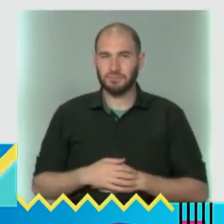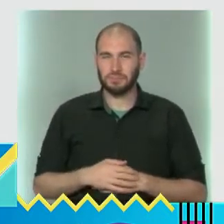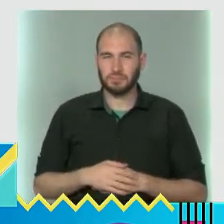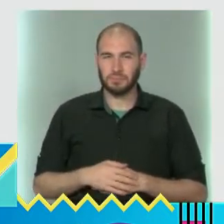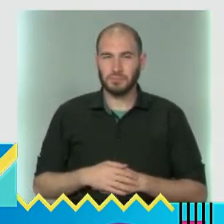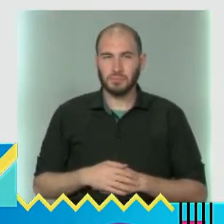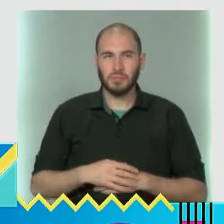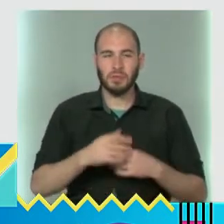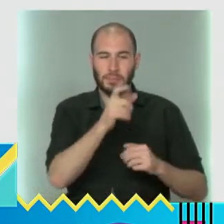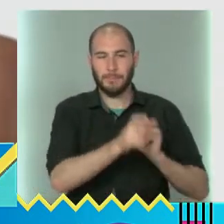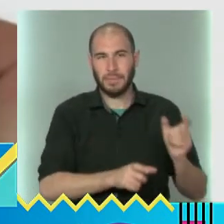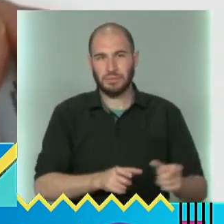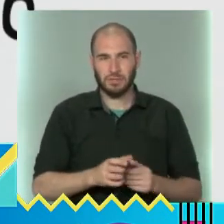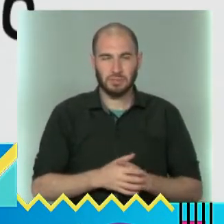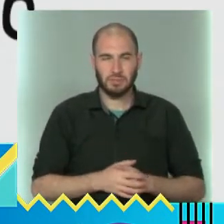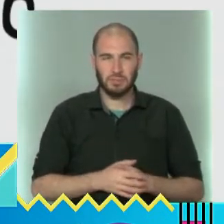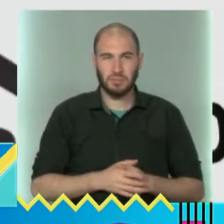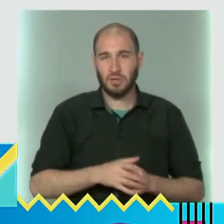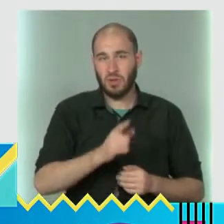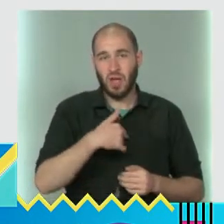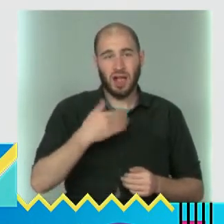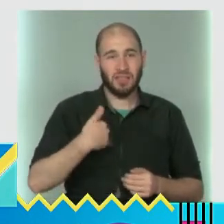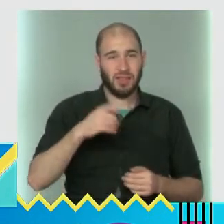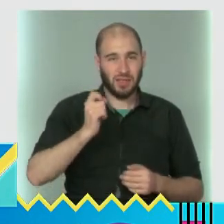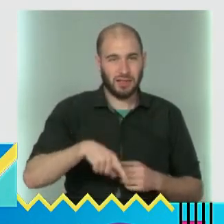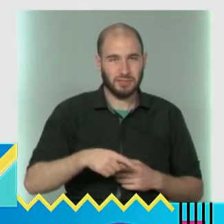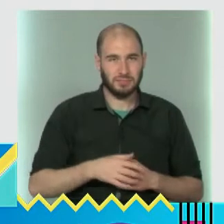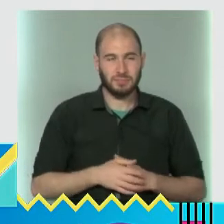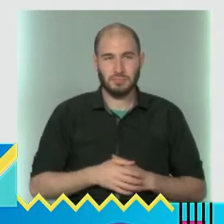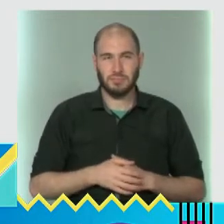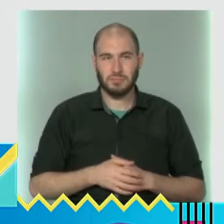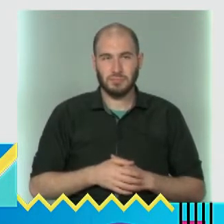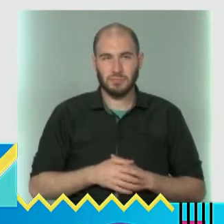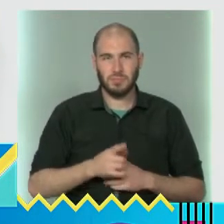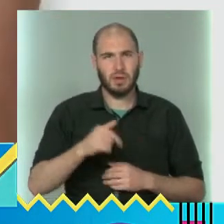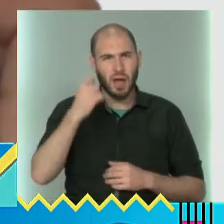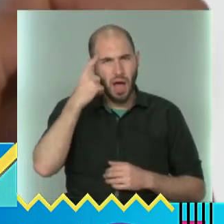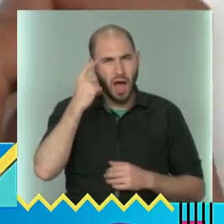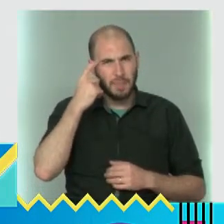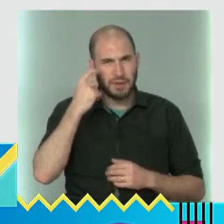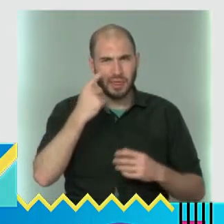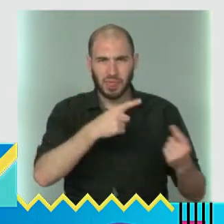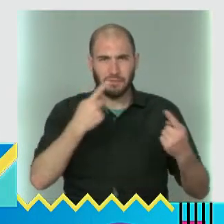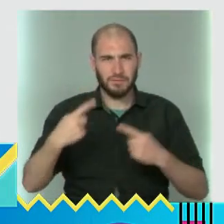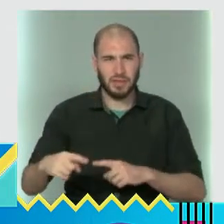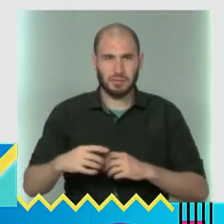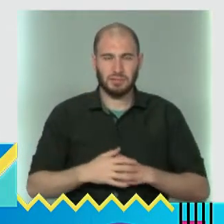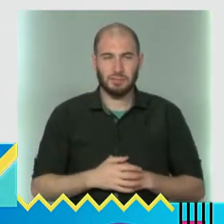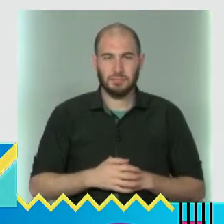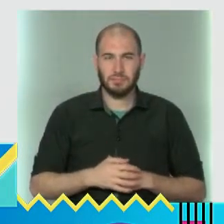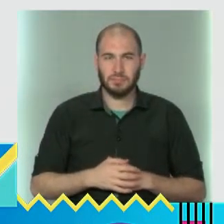y las personas que somos argentinos, ¿sí? Entonces, aprender a encontrar esas distinciones,